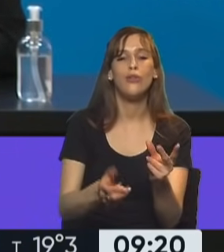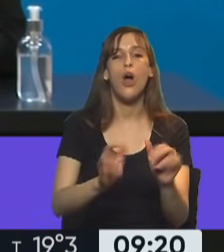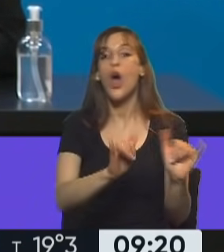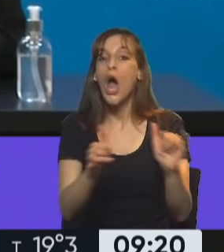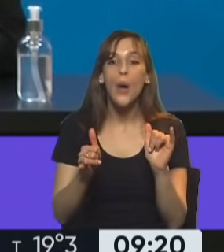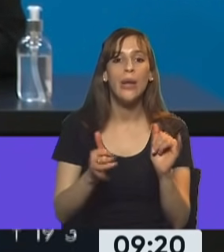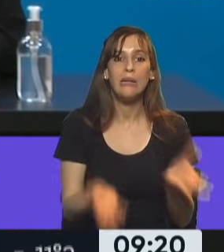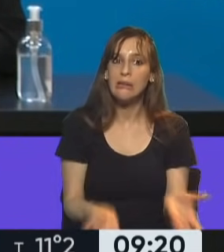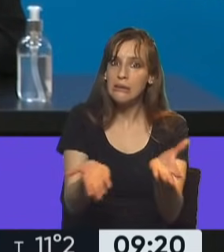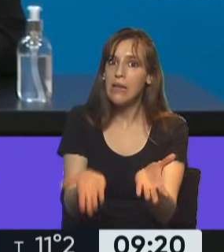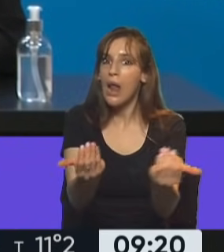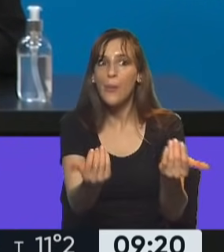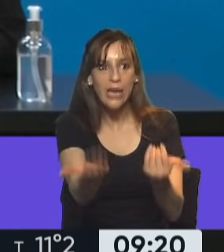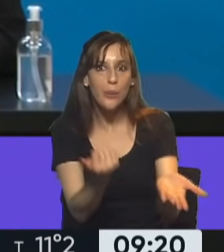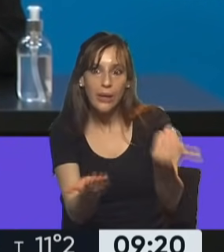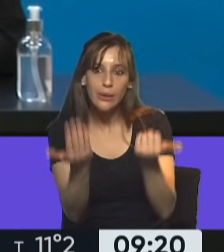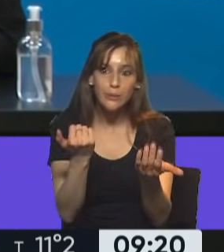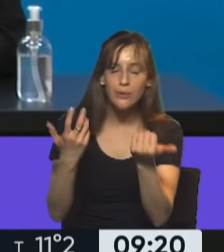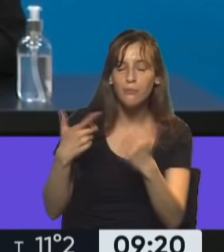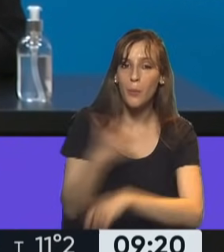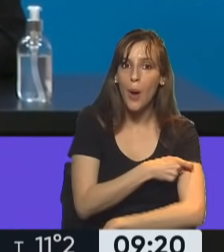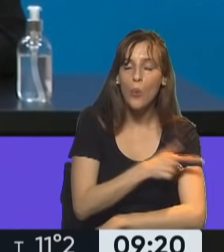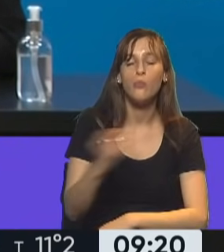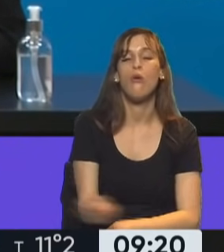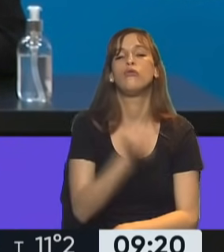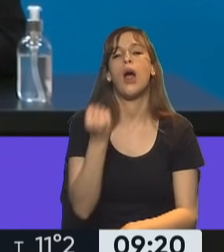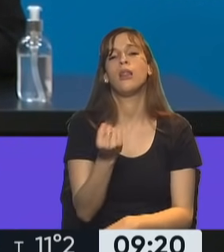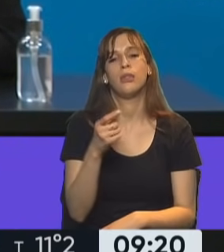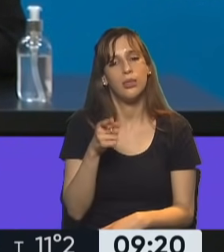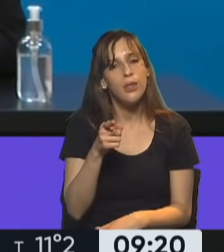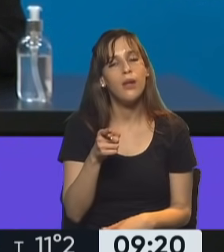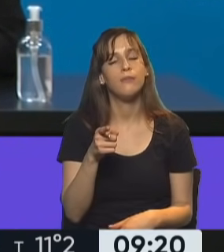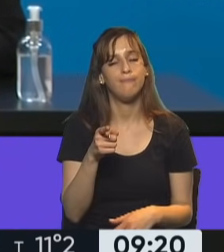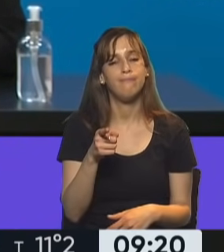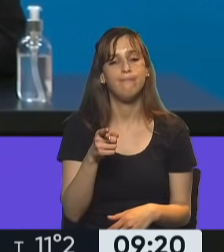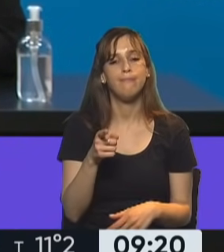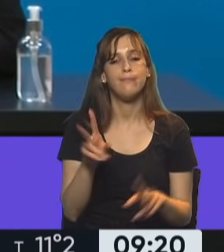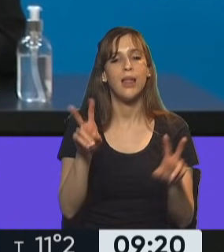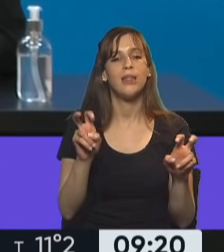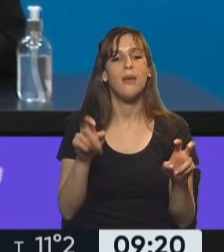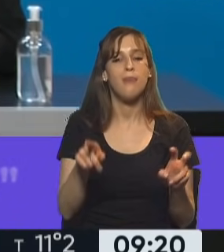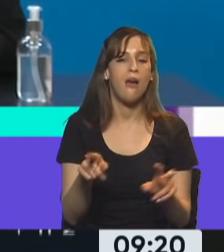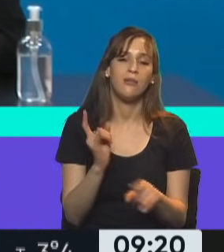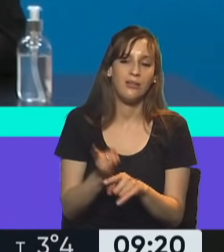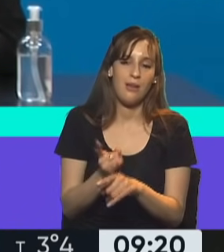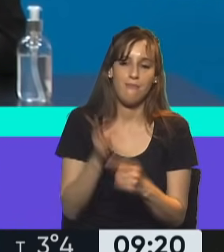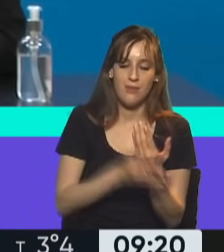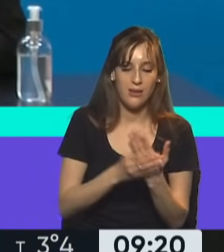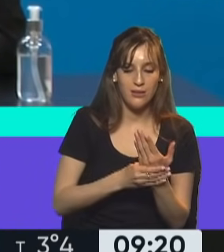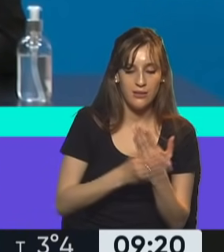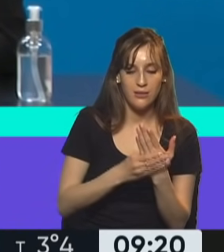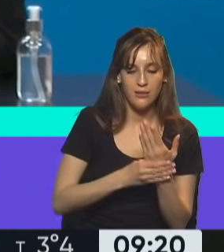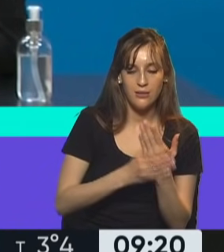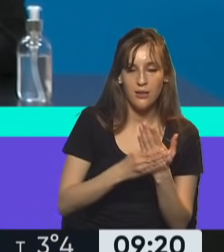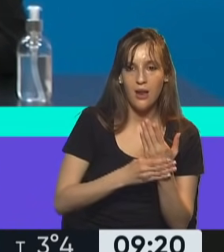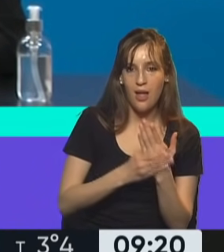padres a que vacunen a los niños. Es muy importante que podamos seguir inmunizando. Este es un mensaje que siempre da la ministra, pero que me parece importante